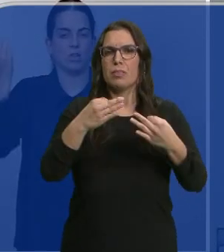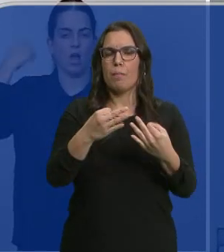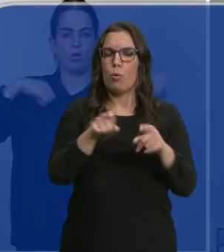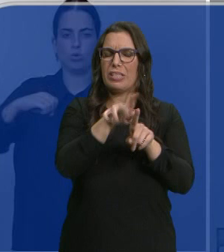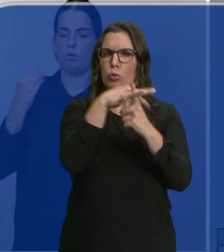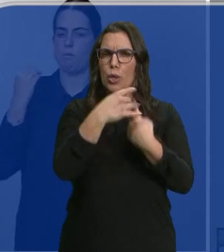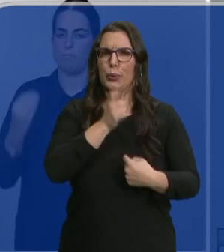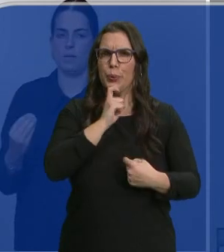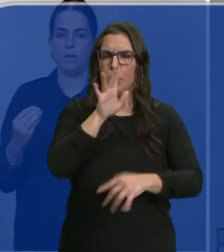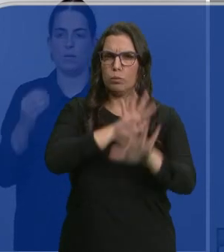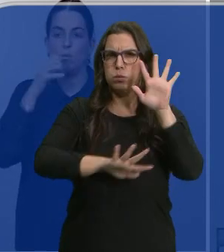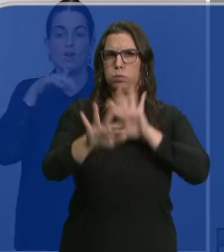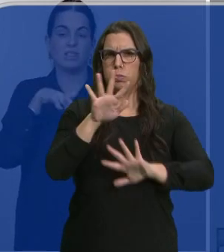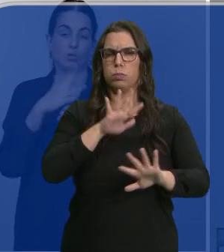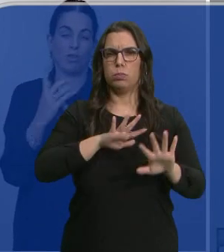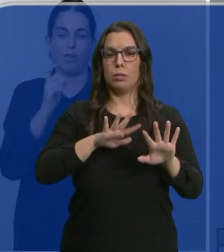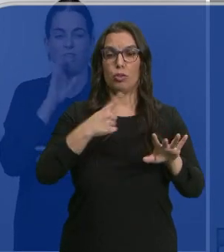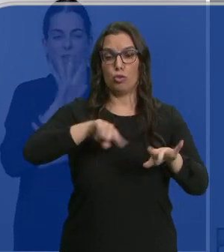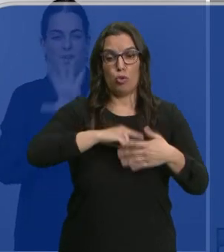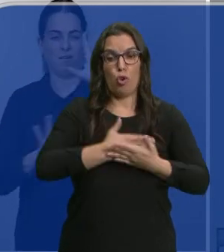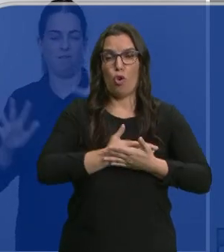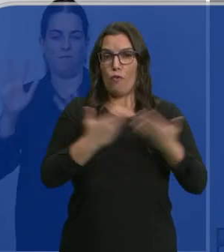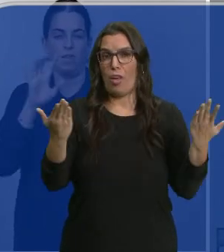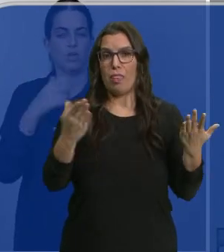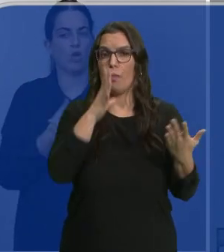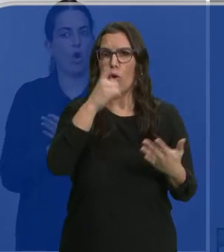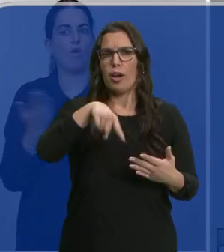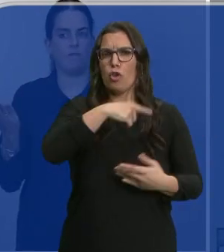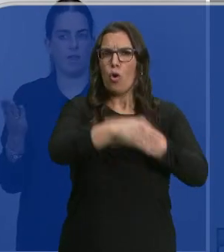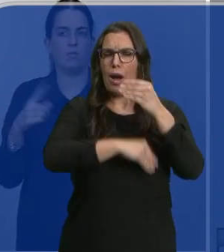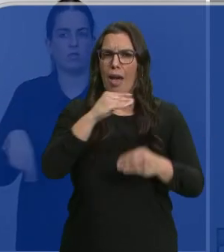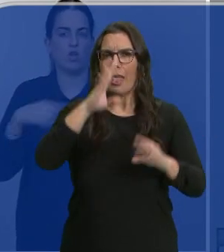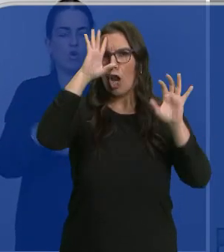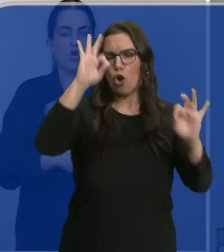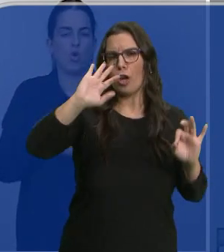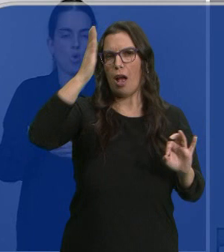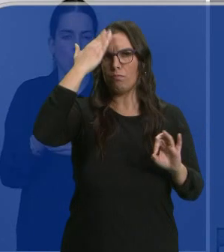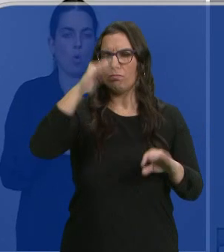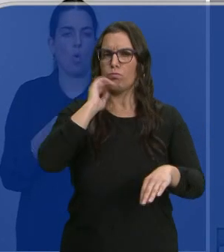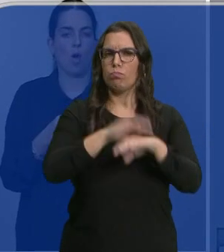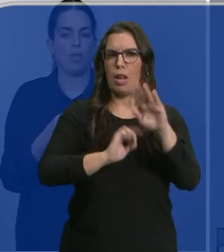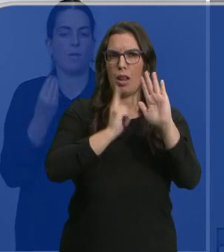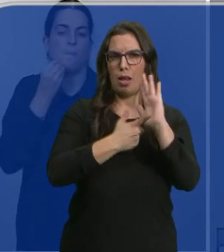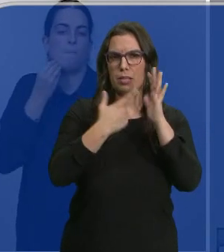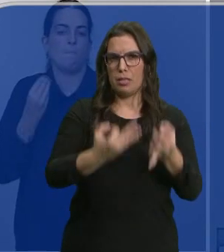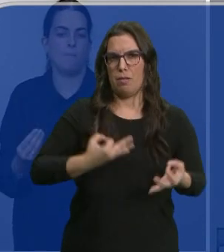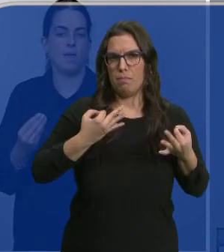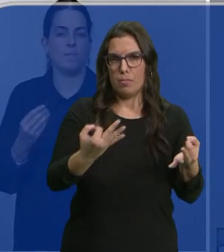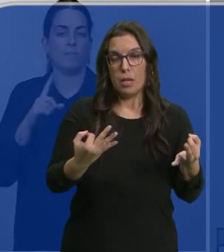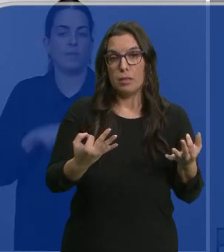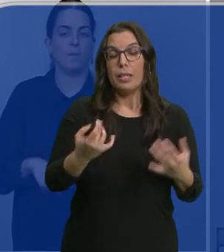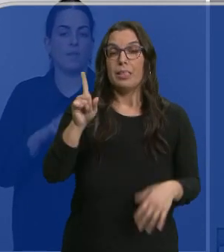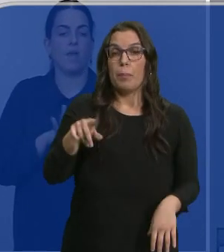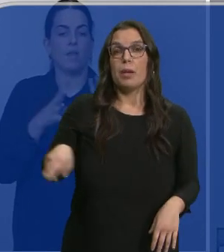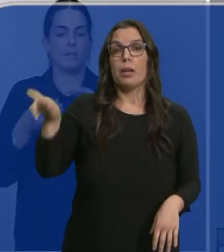un escenario muy complejo y que confiamos lo hacen de forma proporcional y ajustándose a la legalidad,